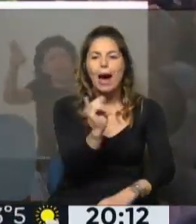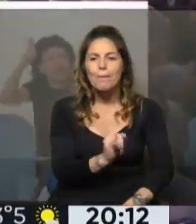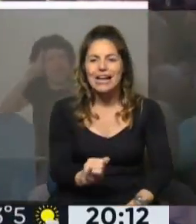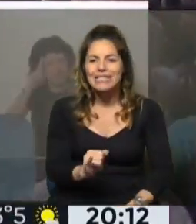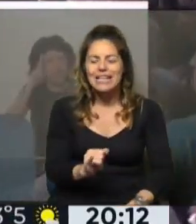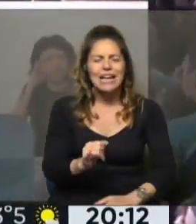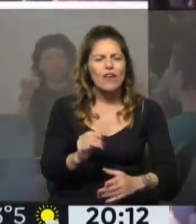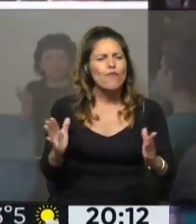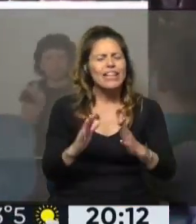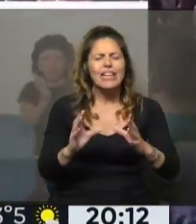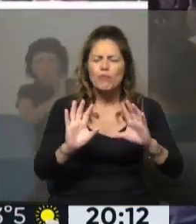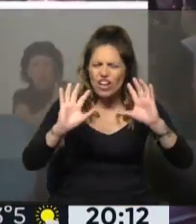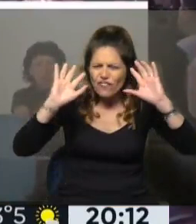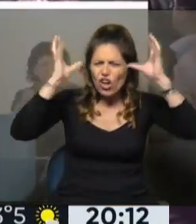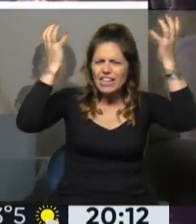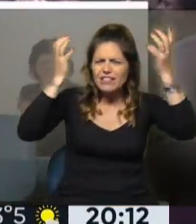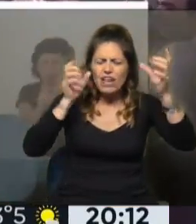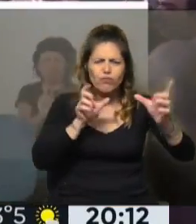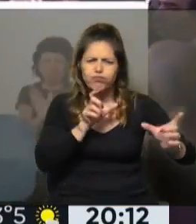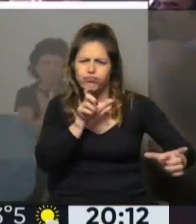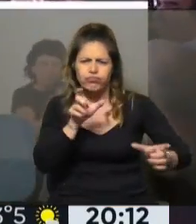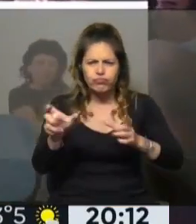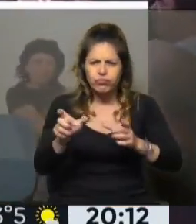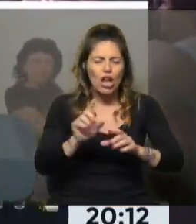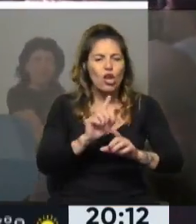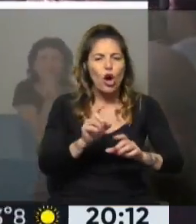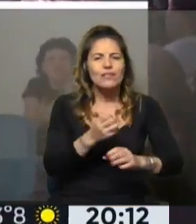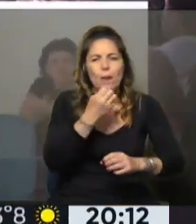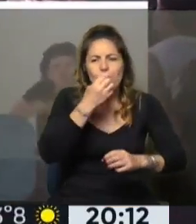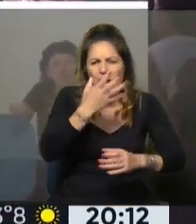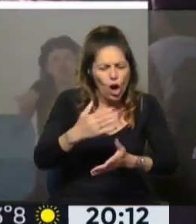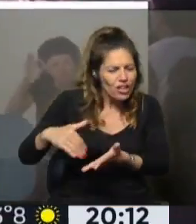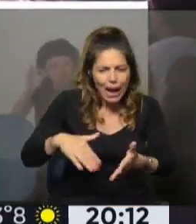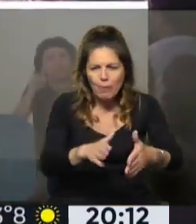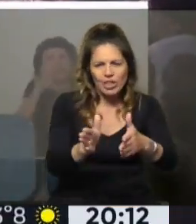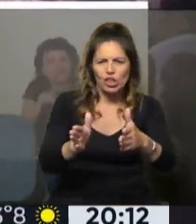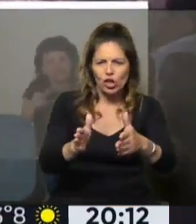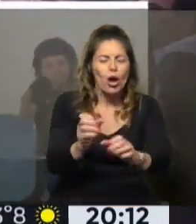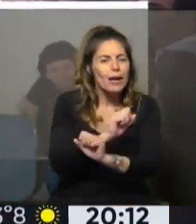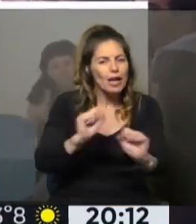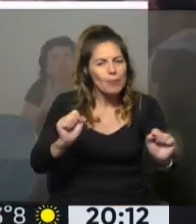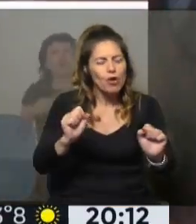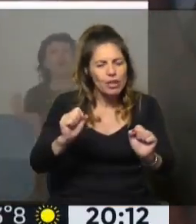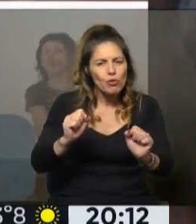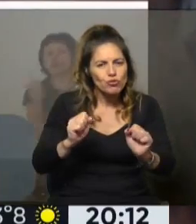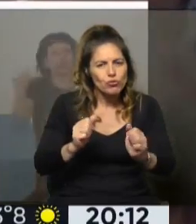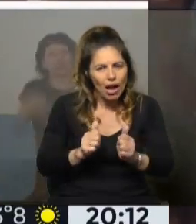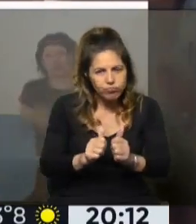a tanta violencia y descalificación es el mejor camino que podemos